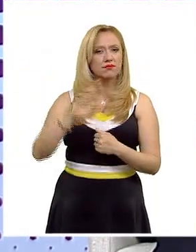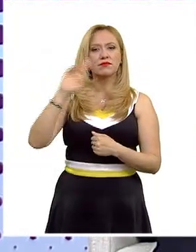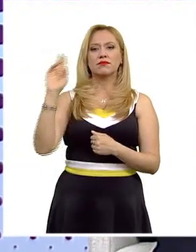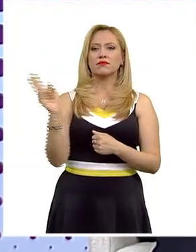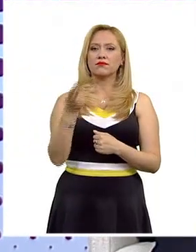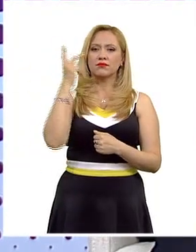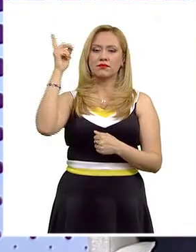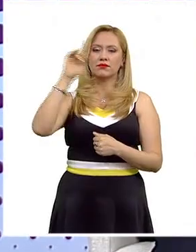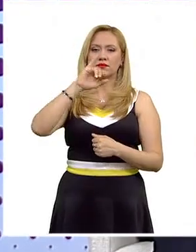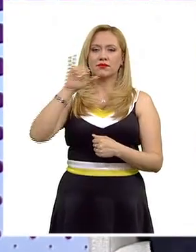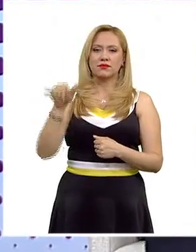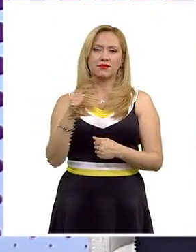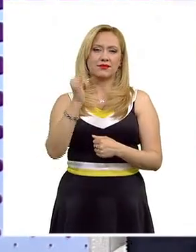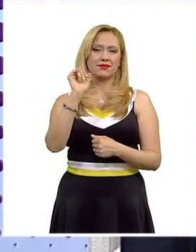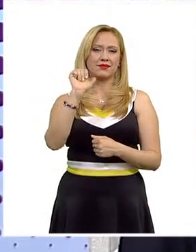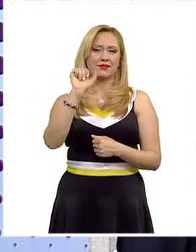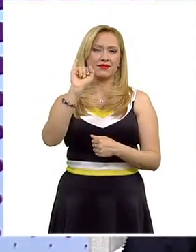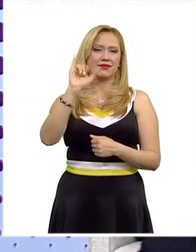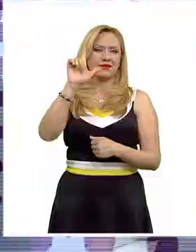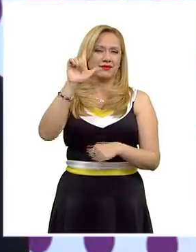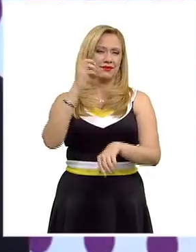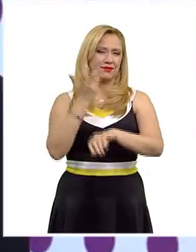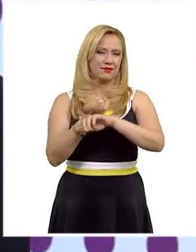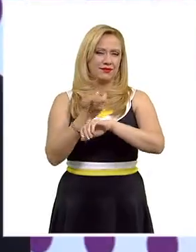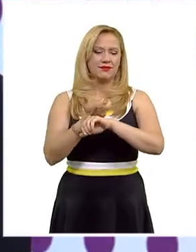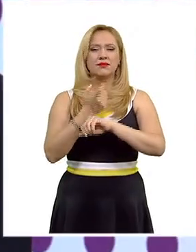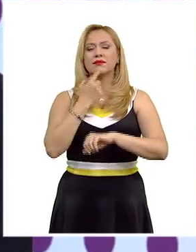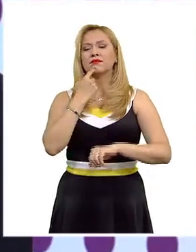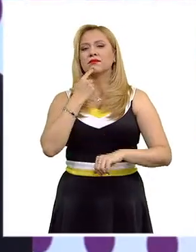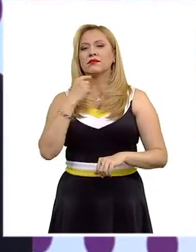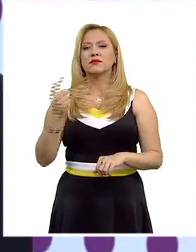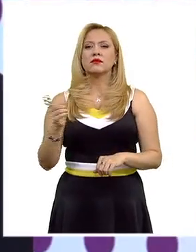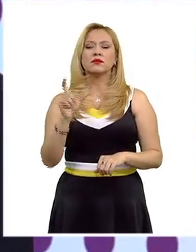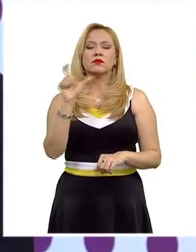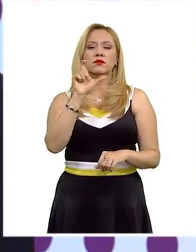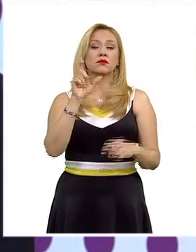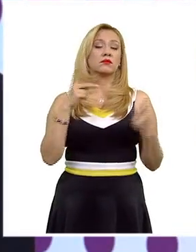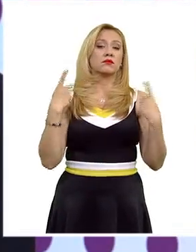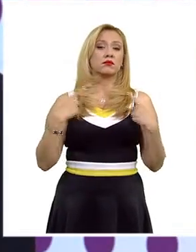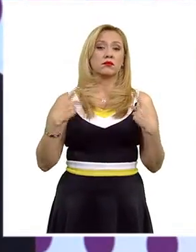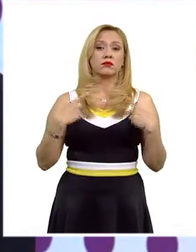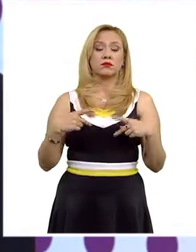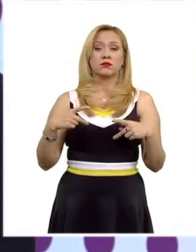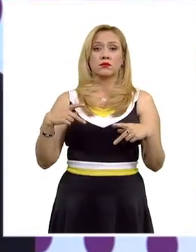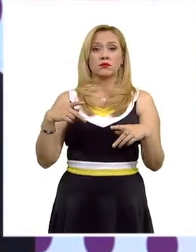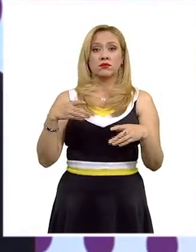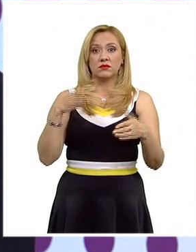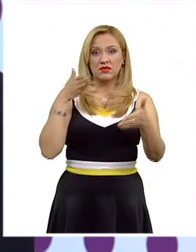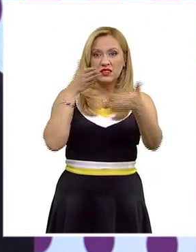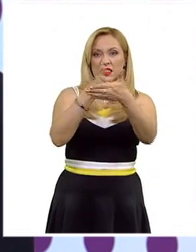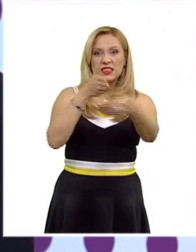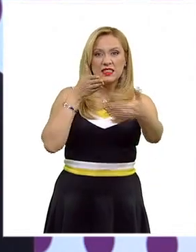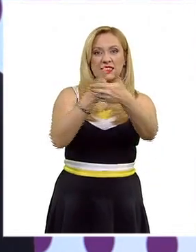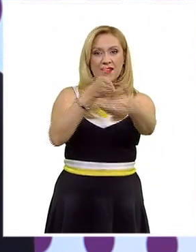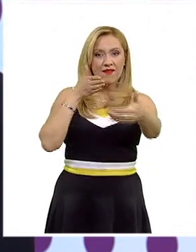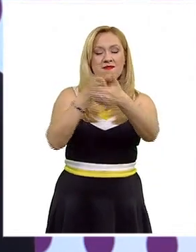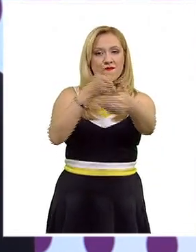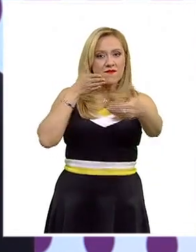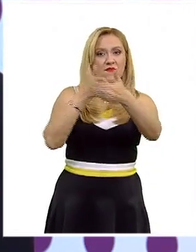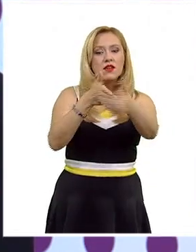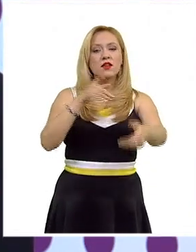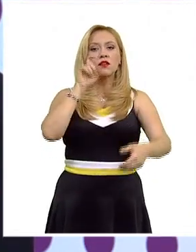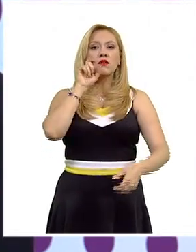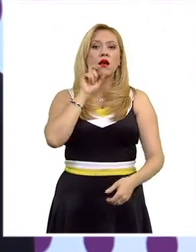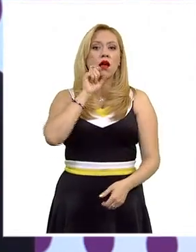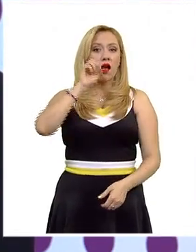que se llama Vicky Schultz. Y lo que ella dice es que en realidad la persona que te acosa sexualmente no es que quiera entablar una